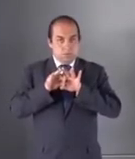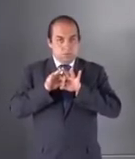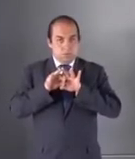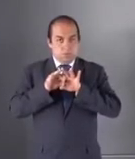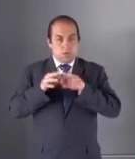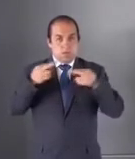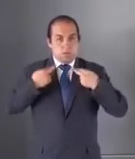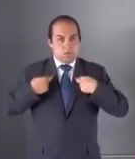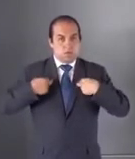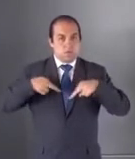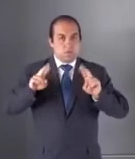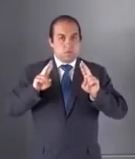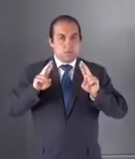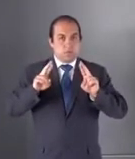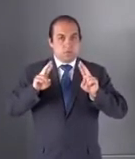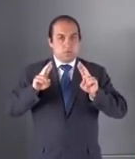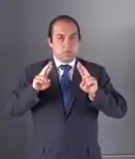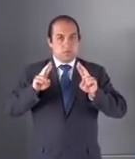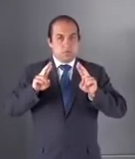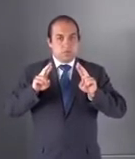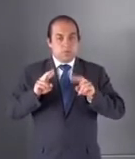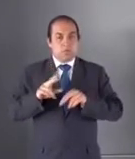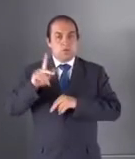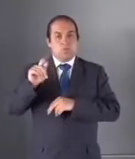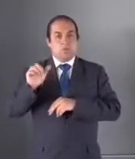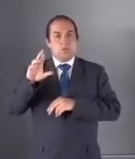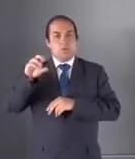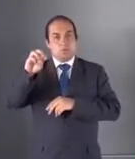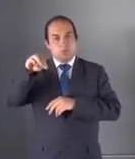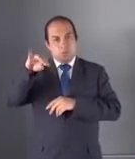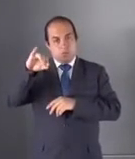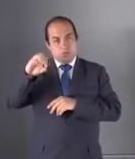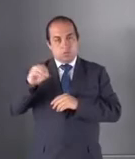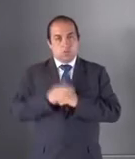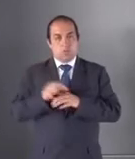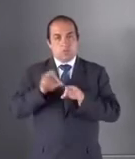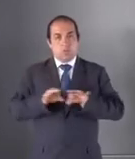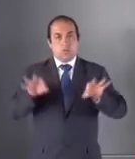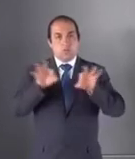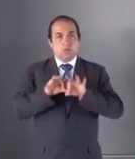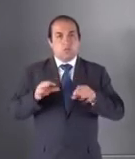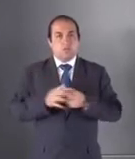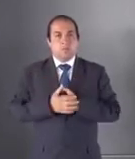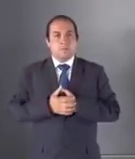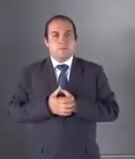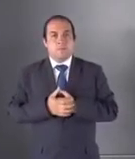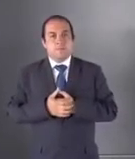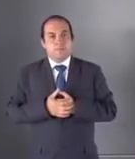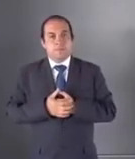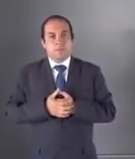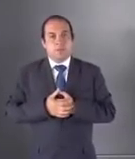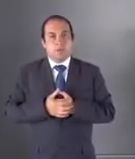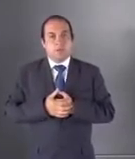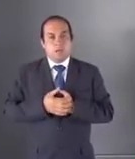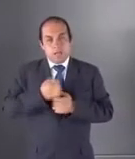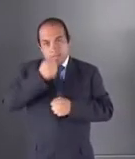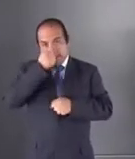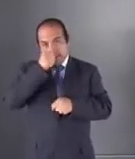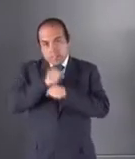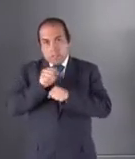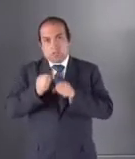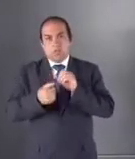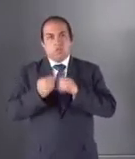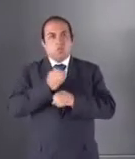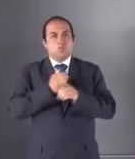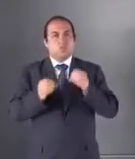que representa, pues, un patrimonio histórico de la ciudad. Doctora, no sé si el secretario de Obras nos pudiera hablar del estado de la obra